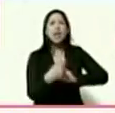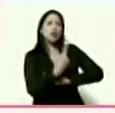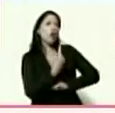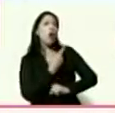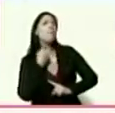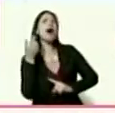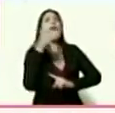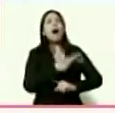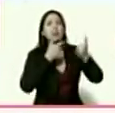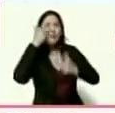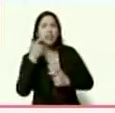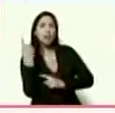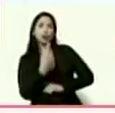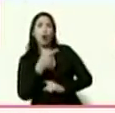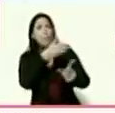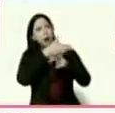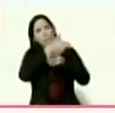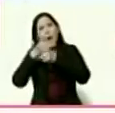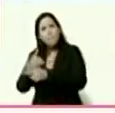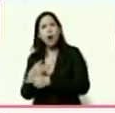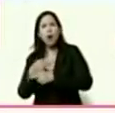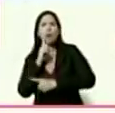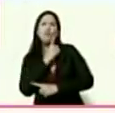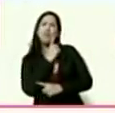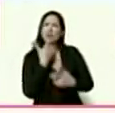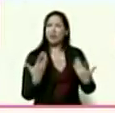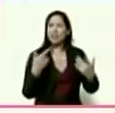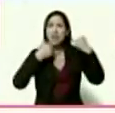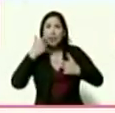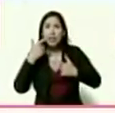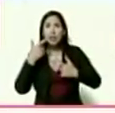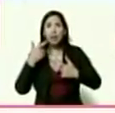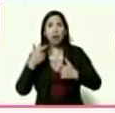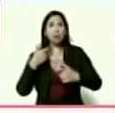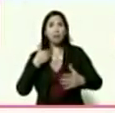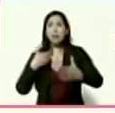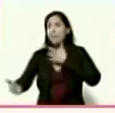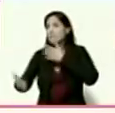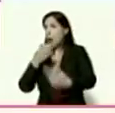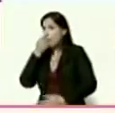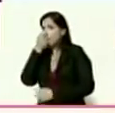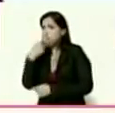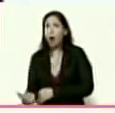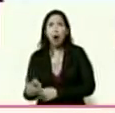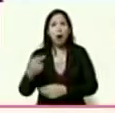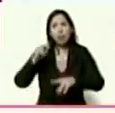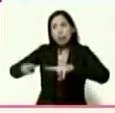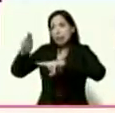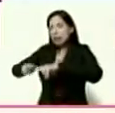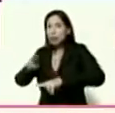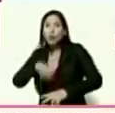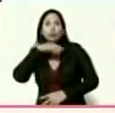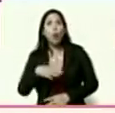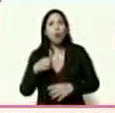no hay balas solo mata chavistas. Se llevan por delante niños. La historia está llena de eso, ¿cómo se llama?